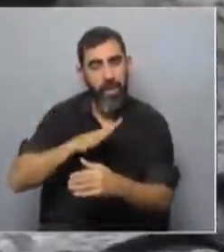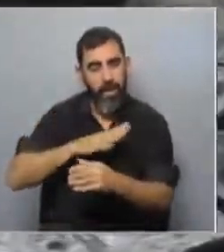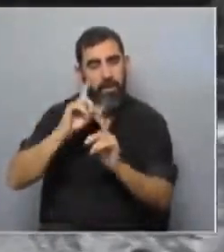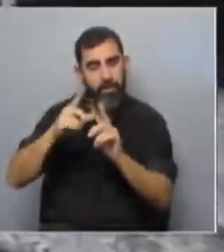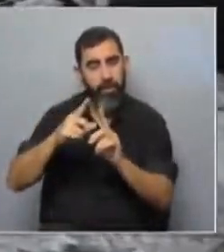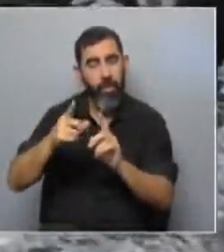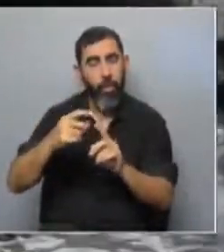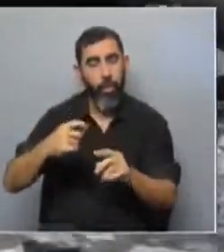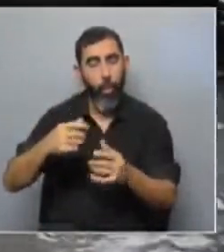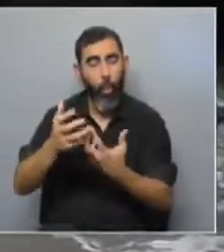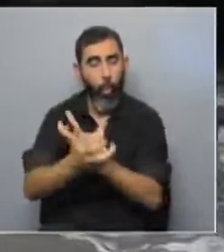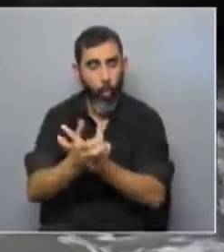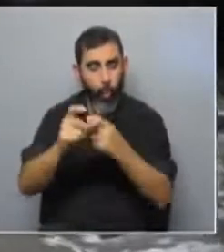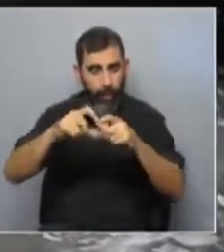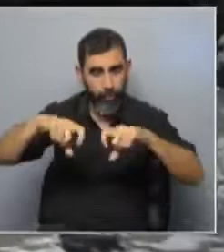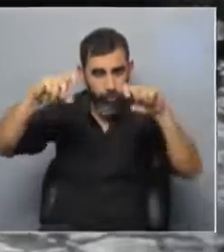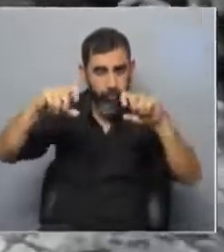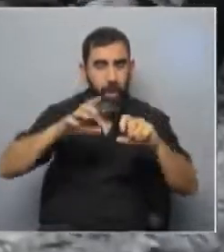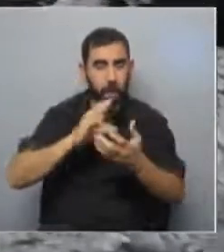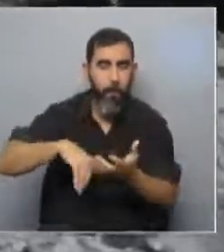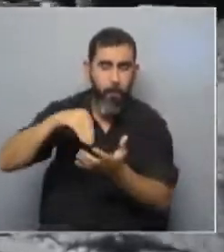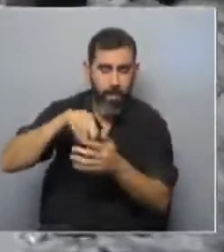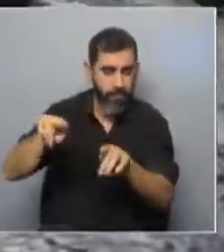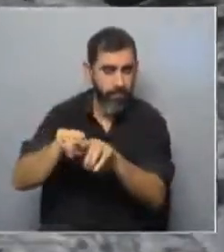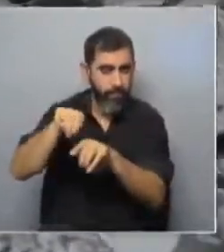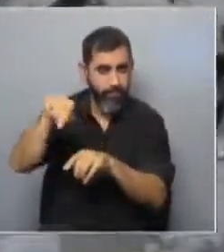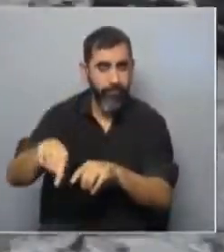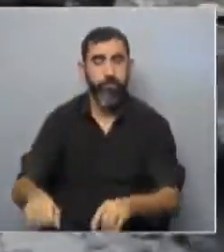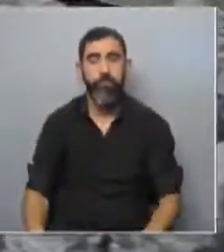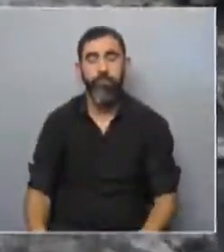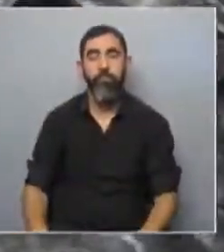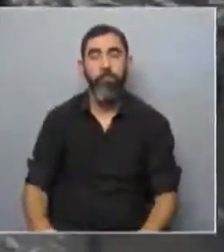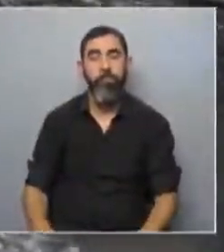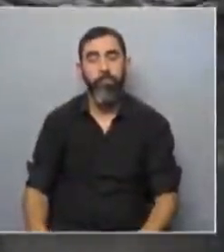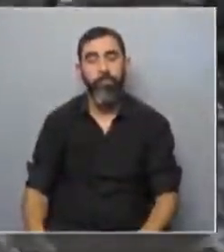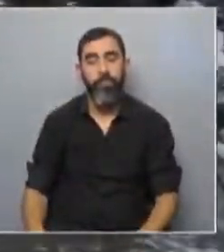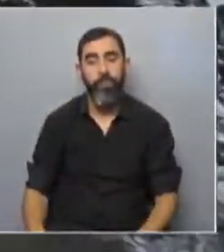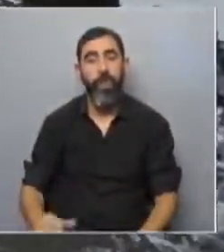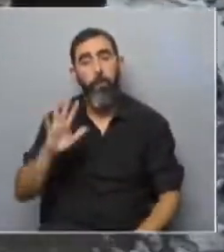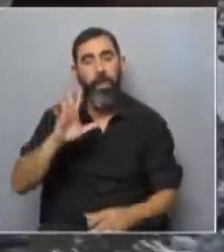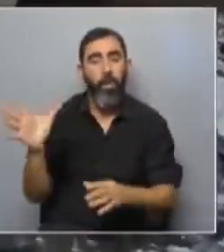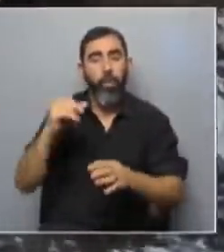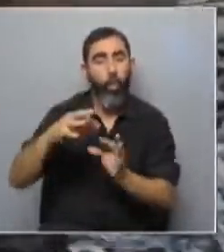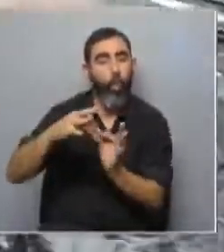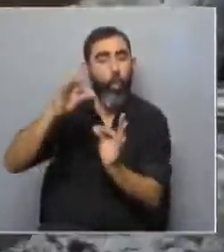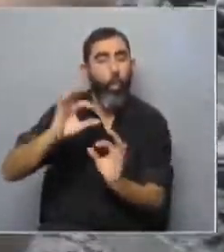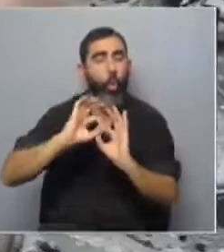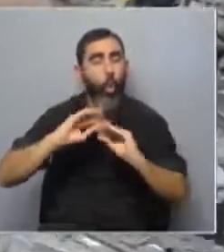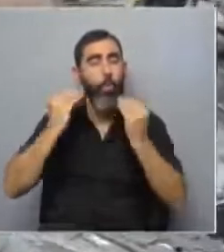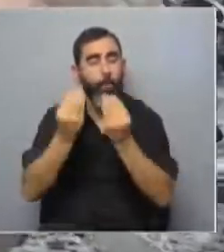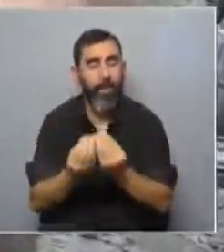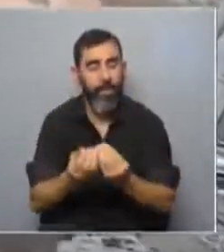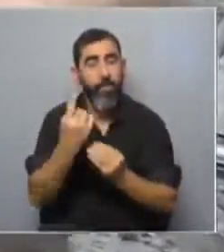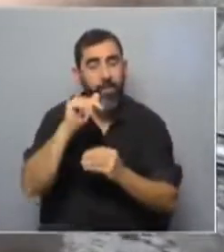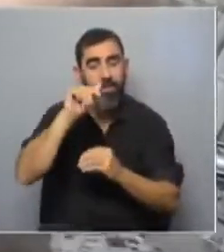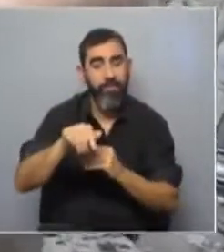largo la costilla. Hay más costillas por acá. O sea, uno pensaría que en esta parte está toda la columna vertebral, pero esto que